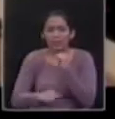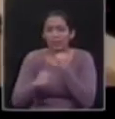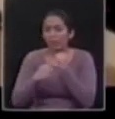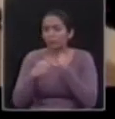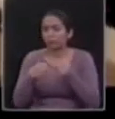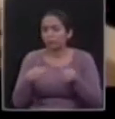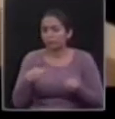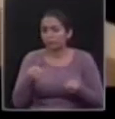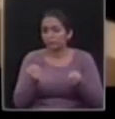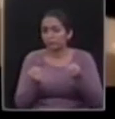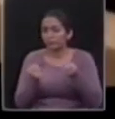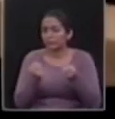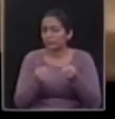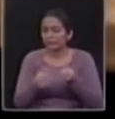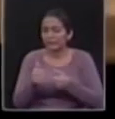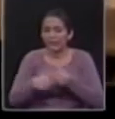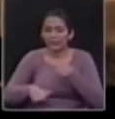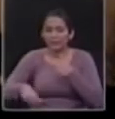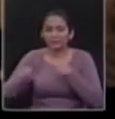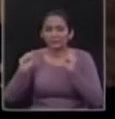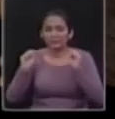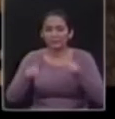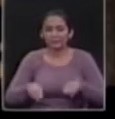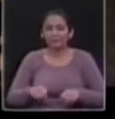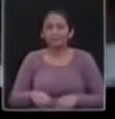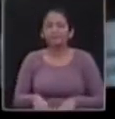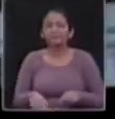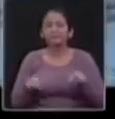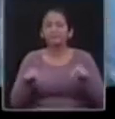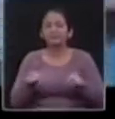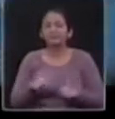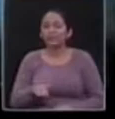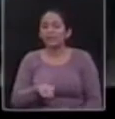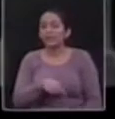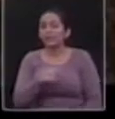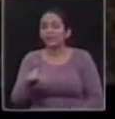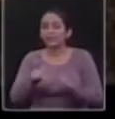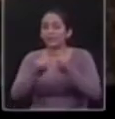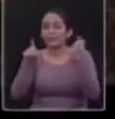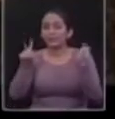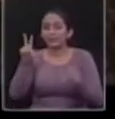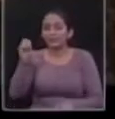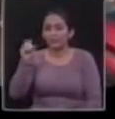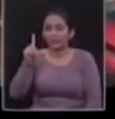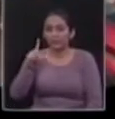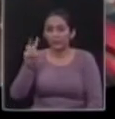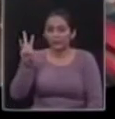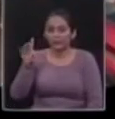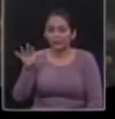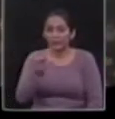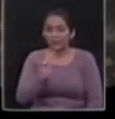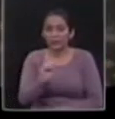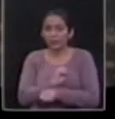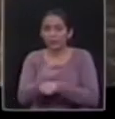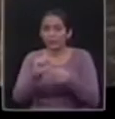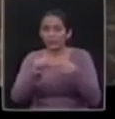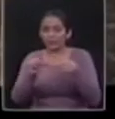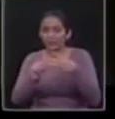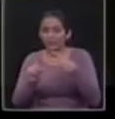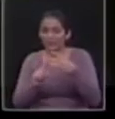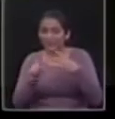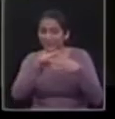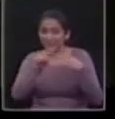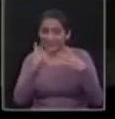Otra de las empresas que ofrece nuevas opciones al mercado automotriz ecuatoriano es Volkswagen, con sus modelos Jetta, Amarok, Polo y